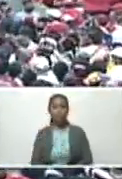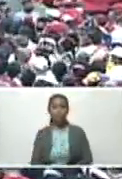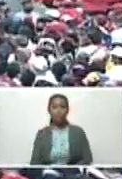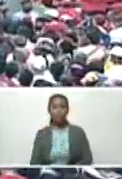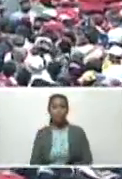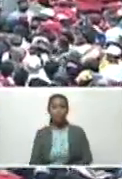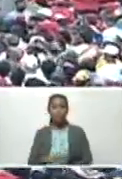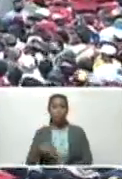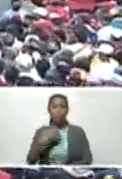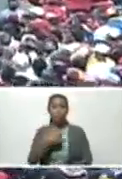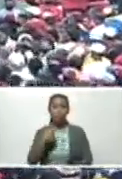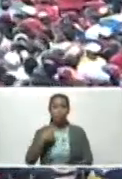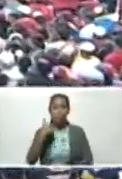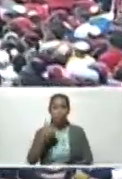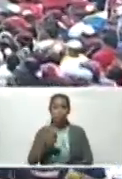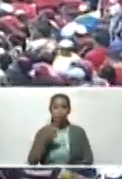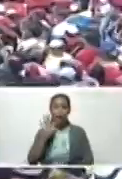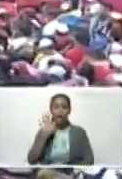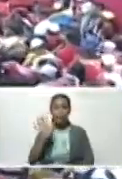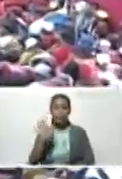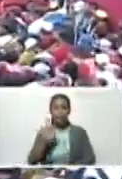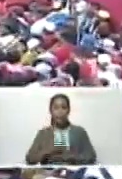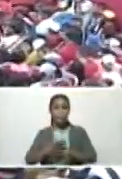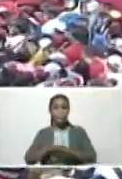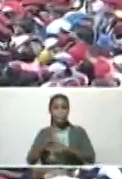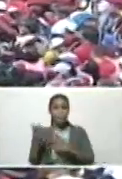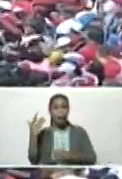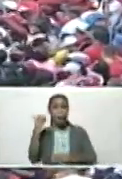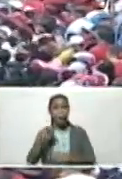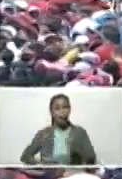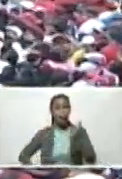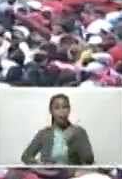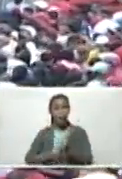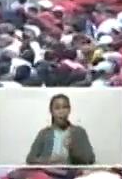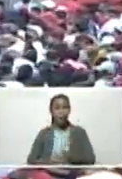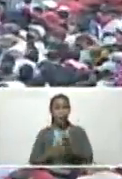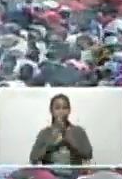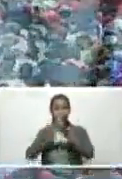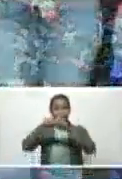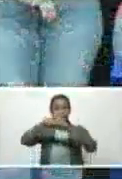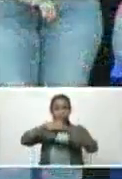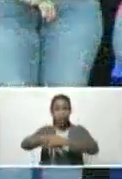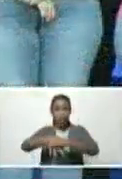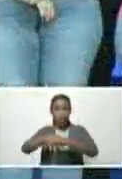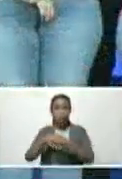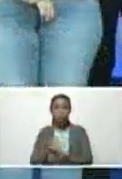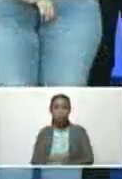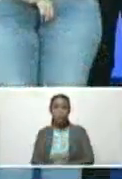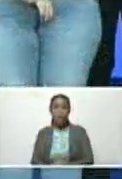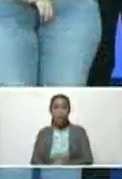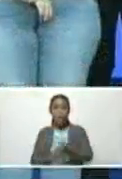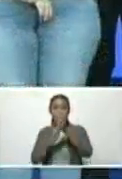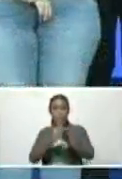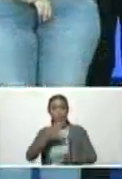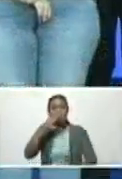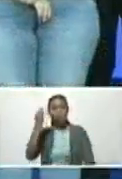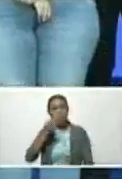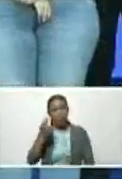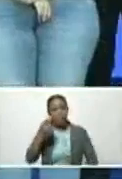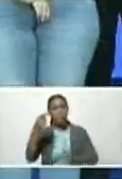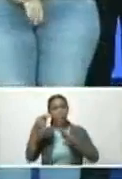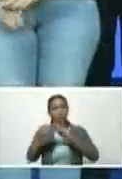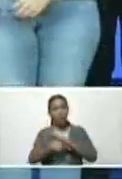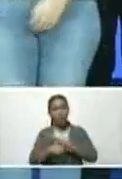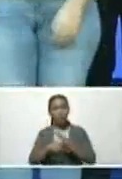Cuando les digo eso es porque hay que fortalecer el liderazgo con raíces, el liderazgo verdadero,